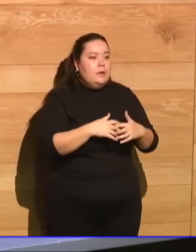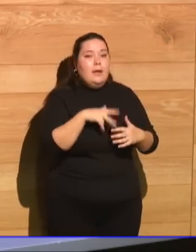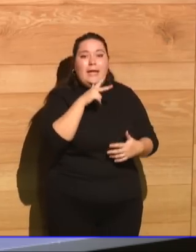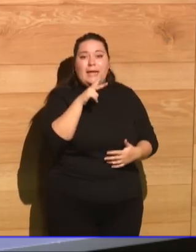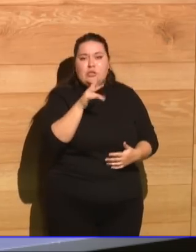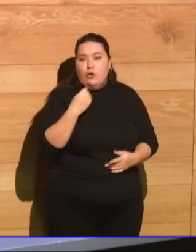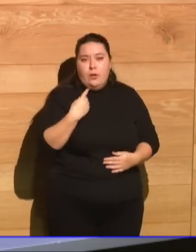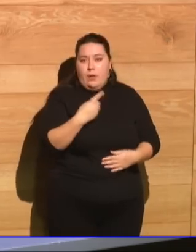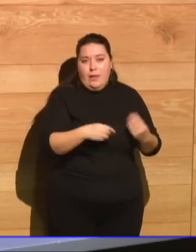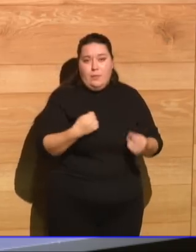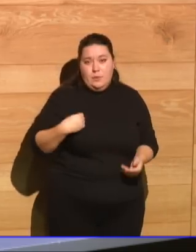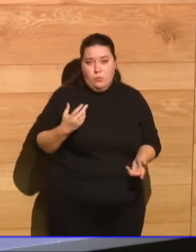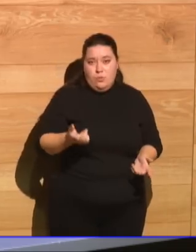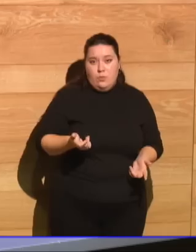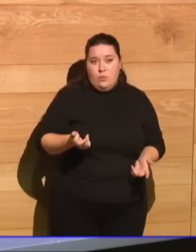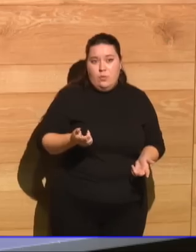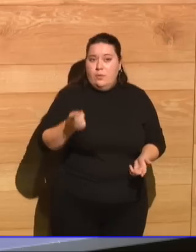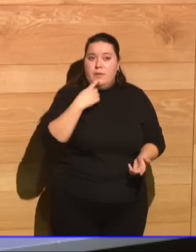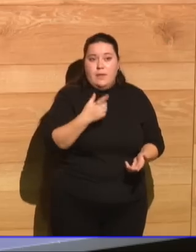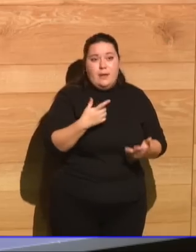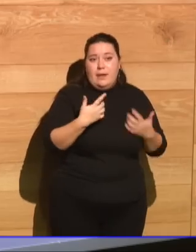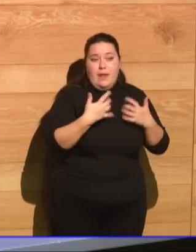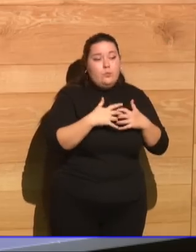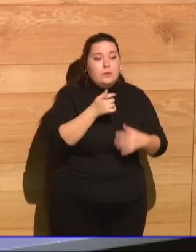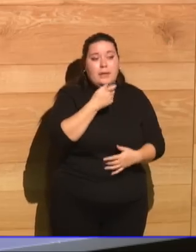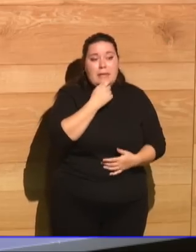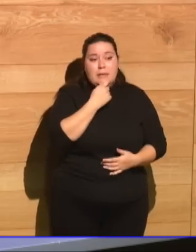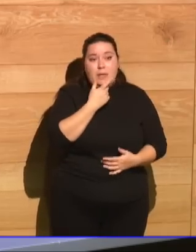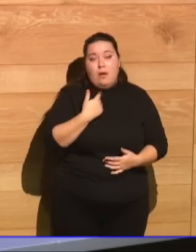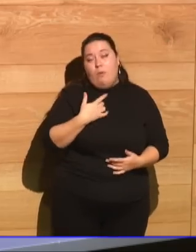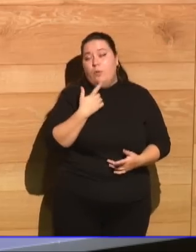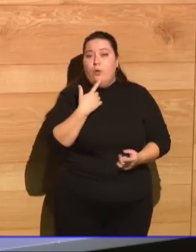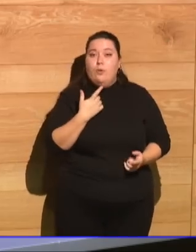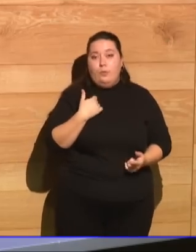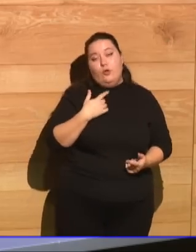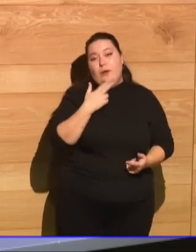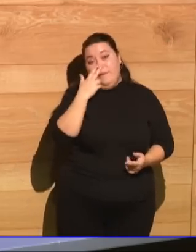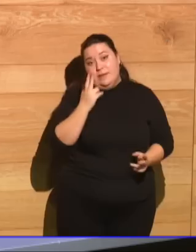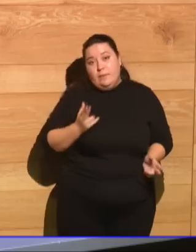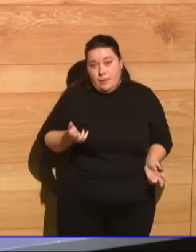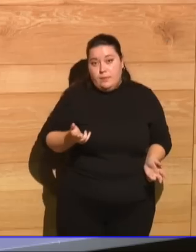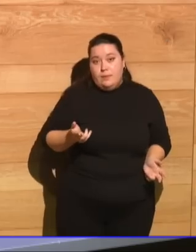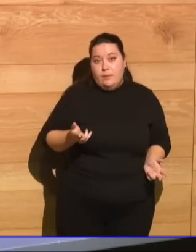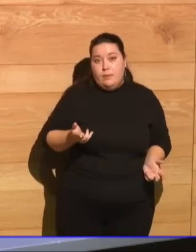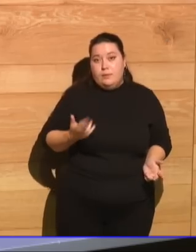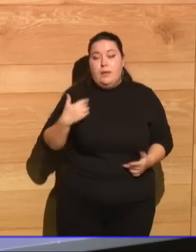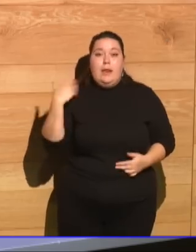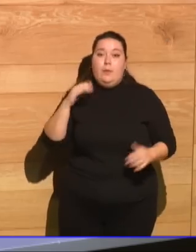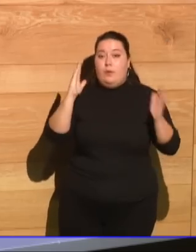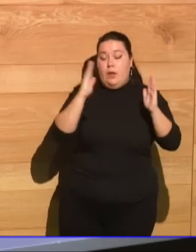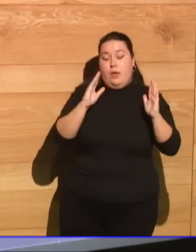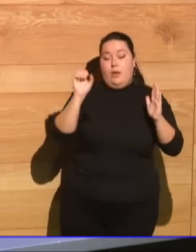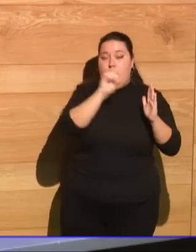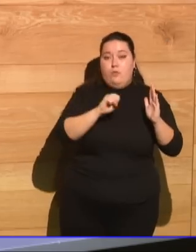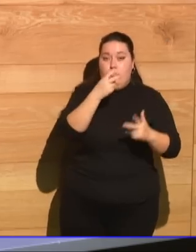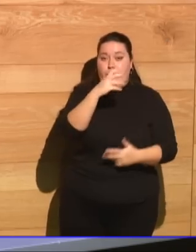la industria, no sé si lo recordáis, decía esto mismo de la industria inglesa cuando a él le convenía decirlo y desmarcarse de todo eso en los años 20.